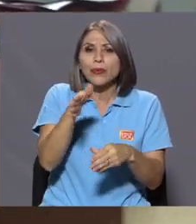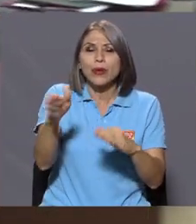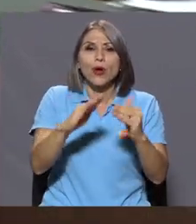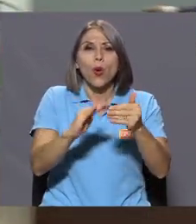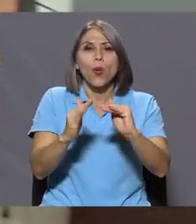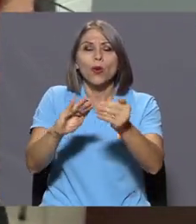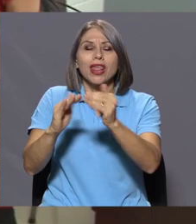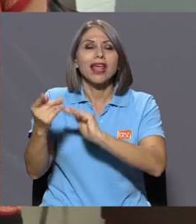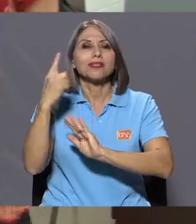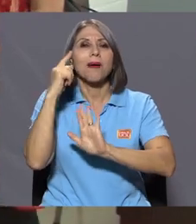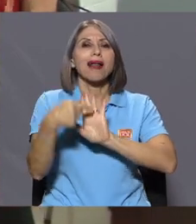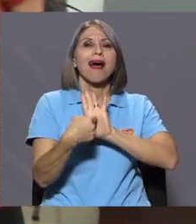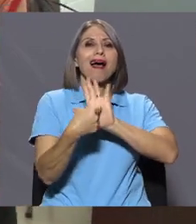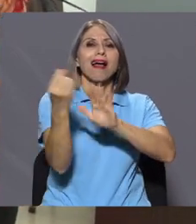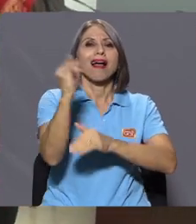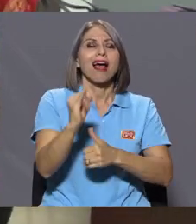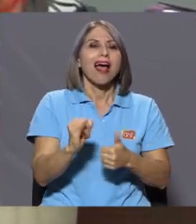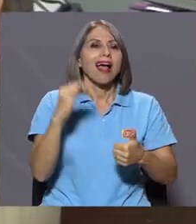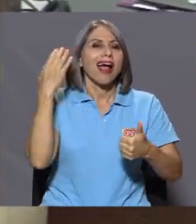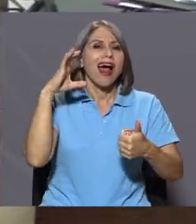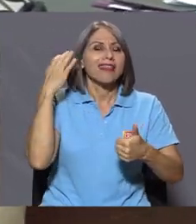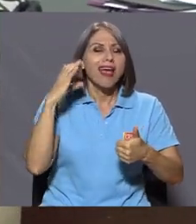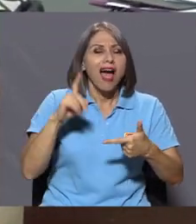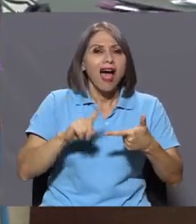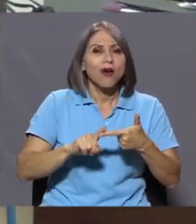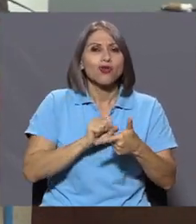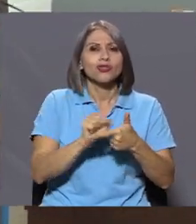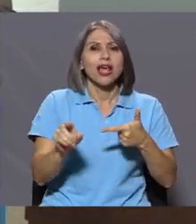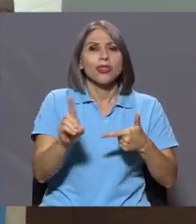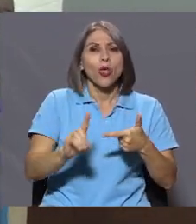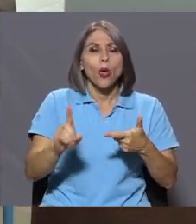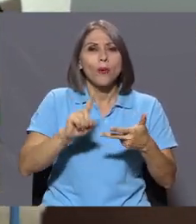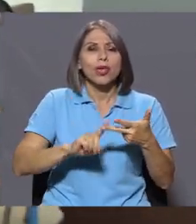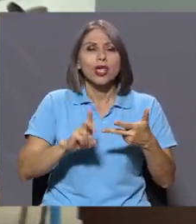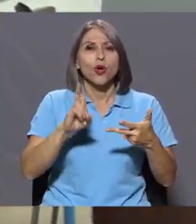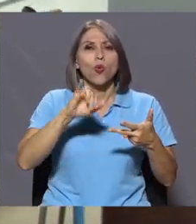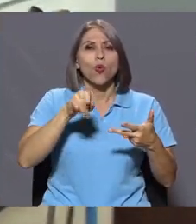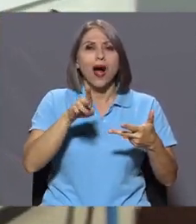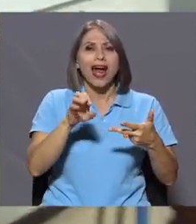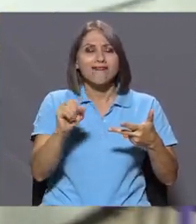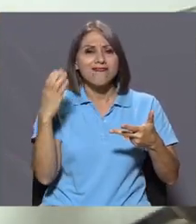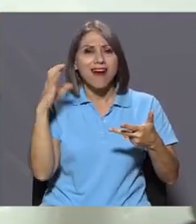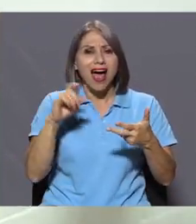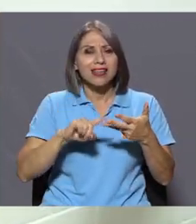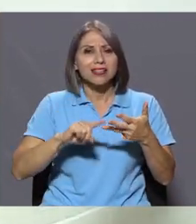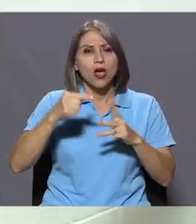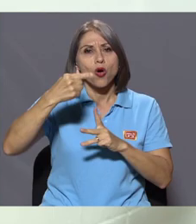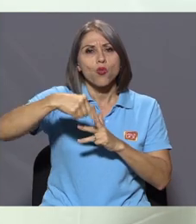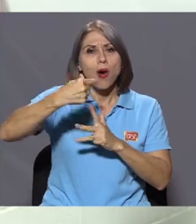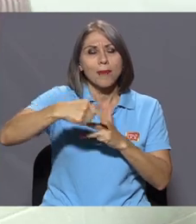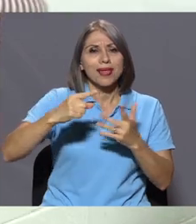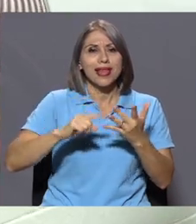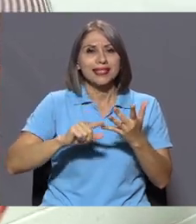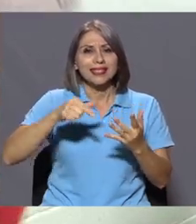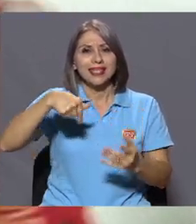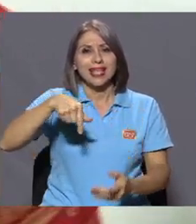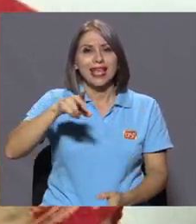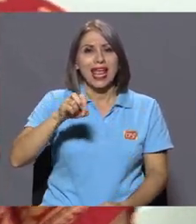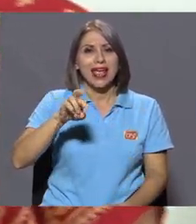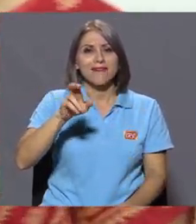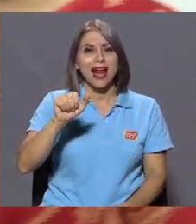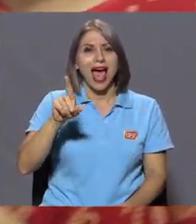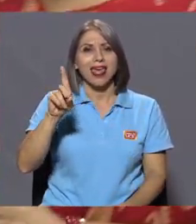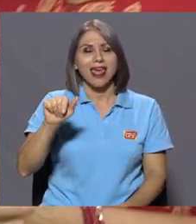llevar su arte. Cartago, Santo Domingo, Ujarrás, Guápiles y Quebrada Ganado son algunos de